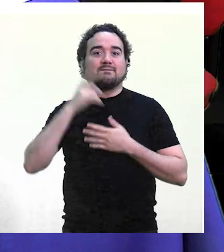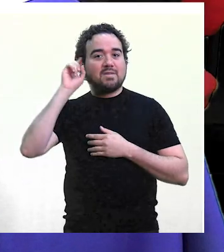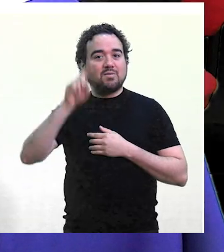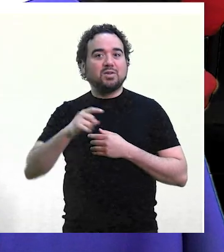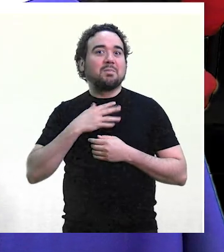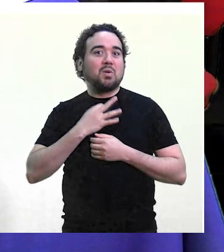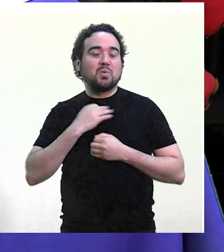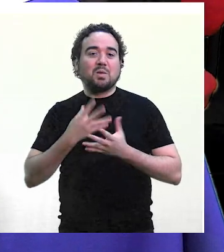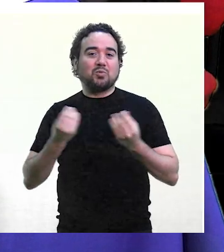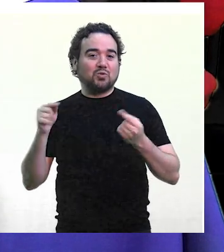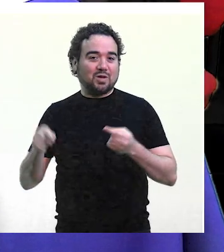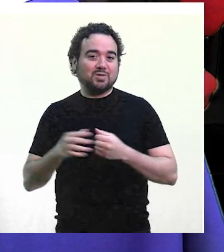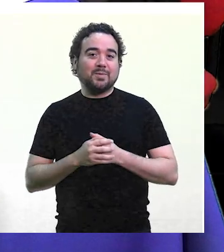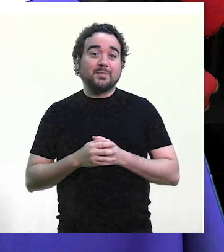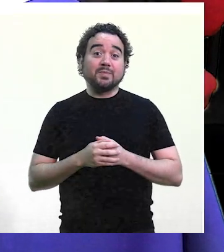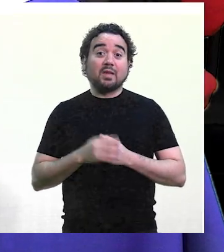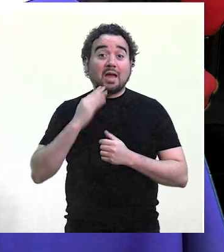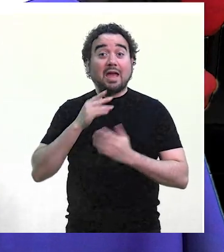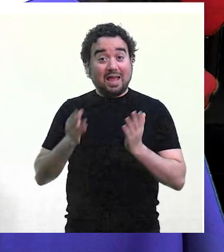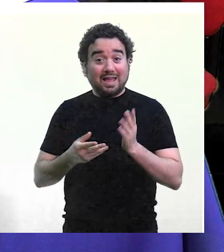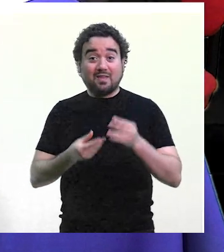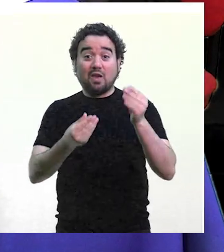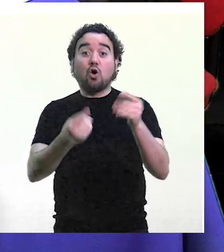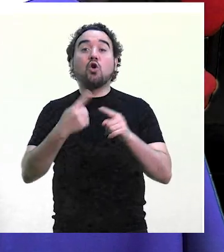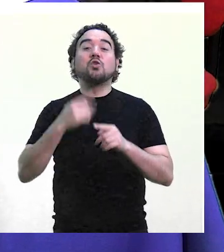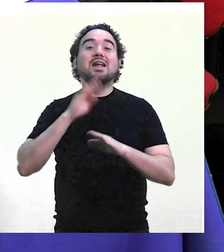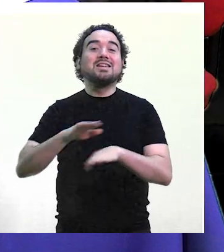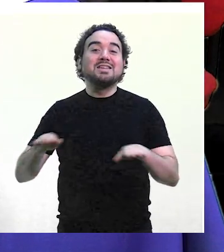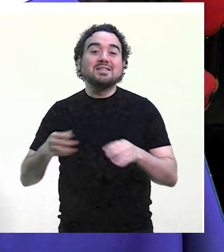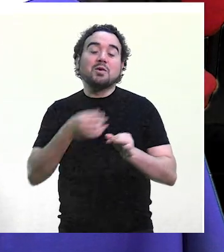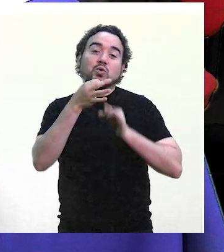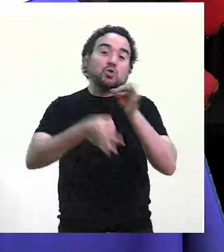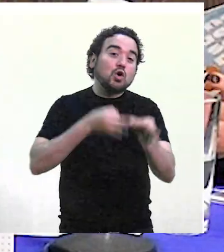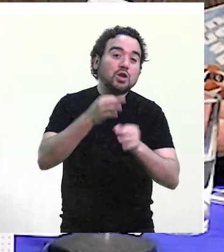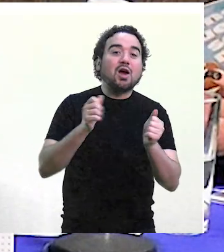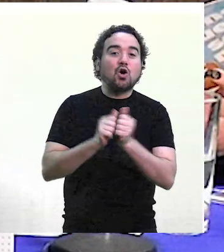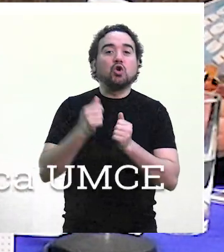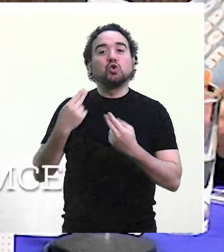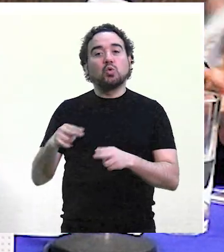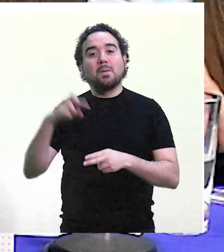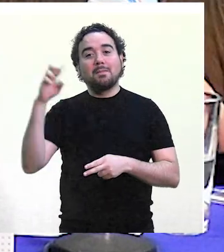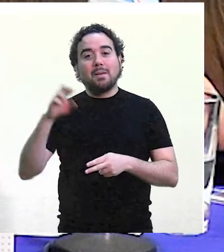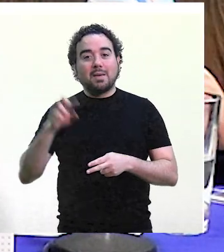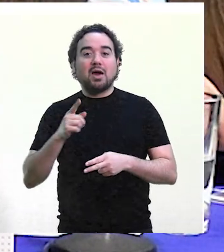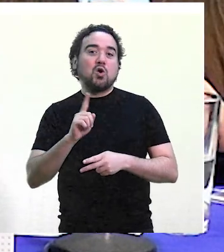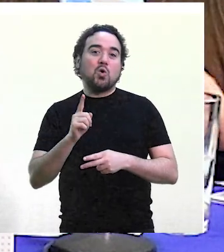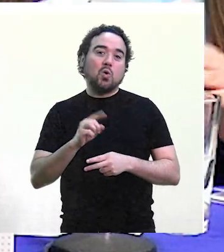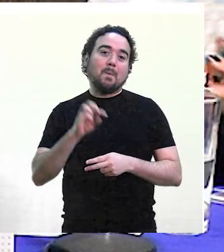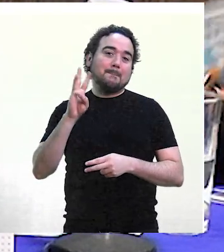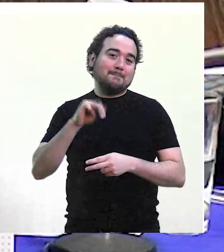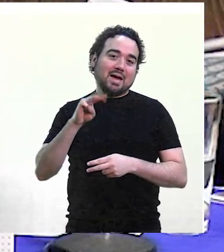Yo voy Mira. a decir que este es mi favorito. Ah. A mí me gusta mucho este. Mira, y en este es una niña que cuenta una historia con su papá. Acá no hay madre